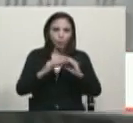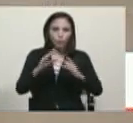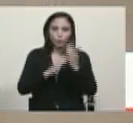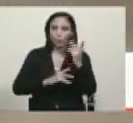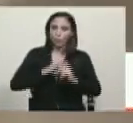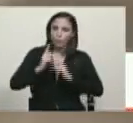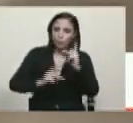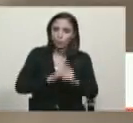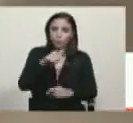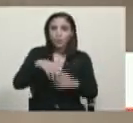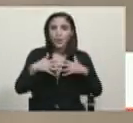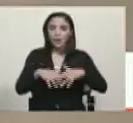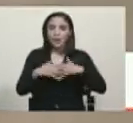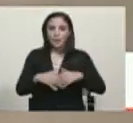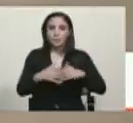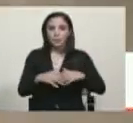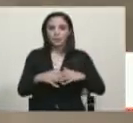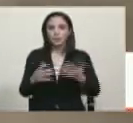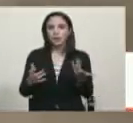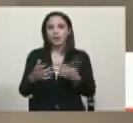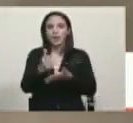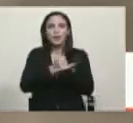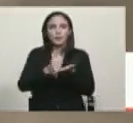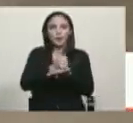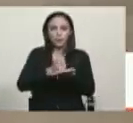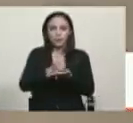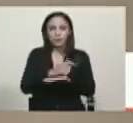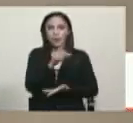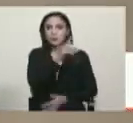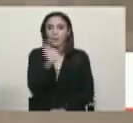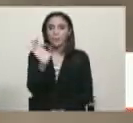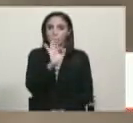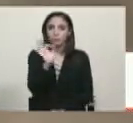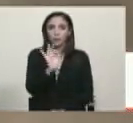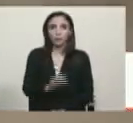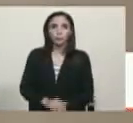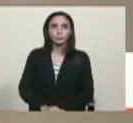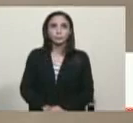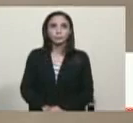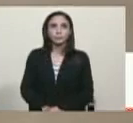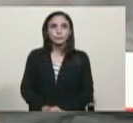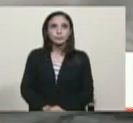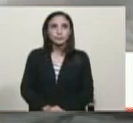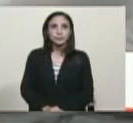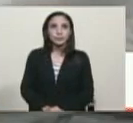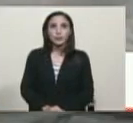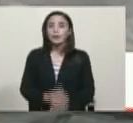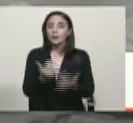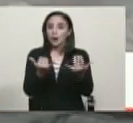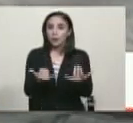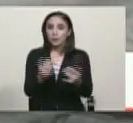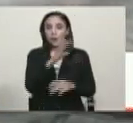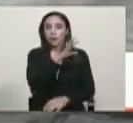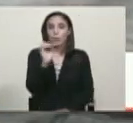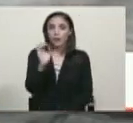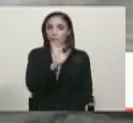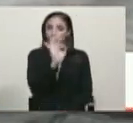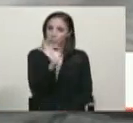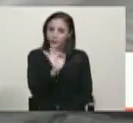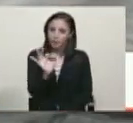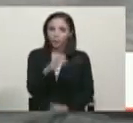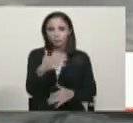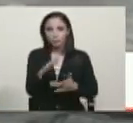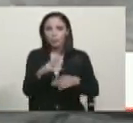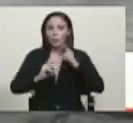productiva de esta empresa, SM Pharma, 100%. Estamos en la actualidad 40% de